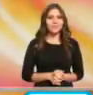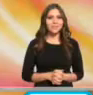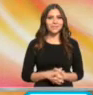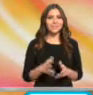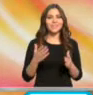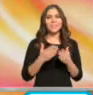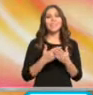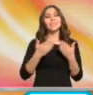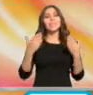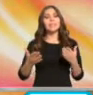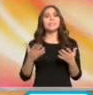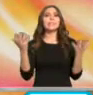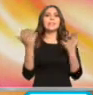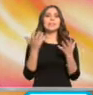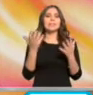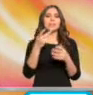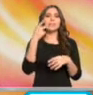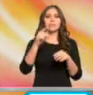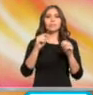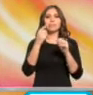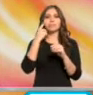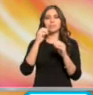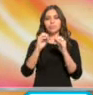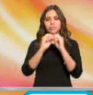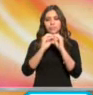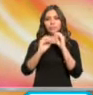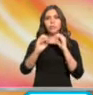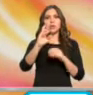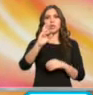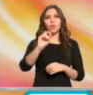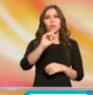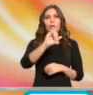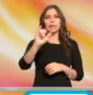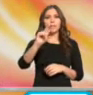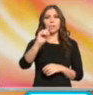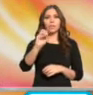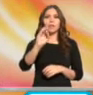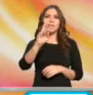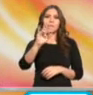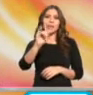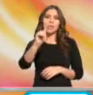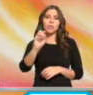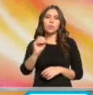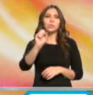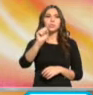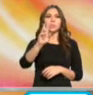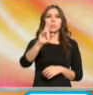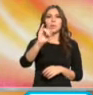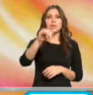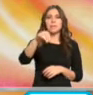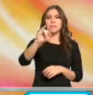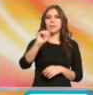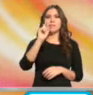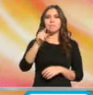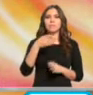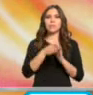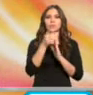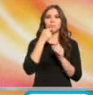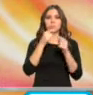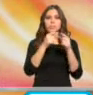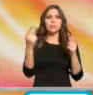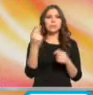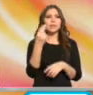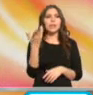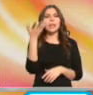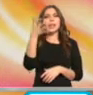Y bueno, para realizar estos rollitos fritos de surimi, pues sí tiene razón la chef, fíjate, porque vamos a requerir 10 tortillas